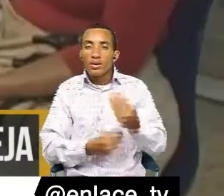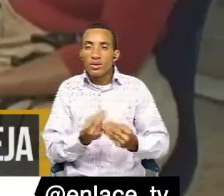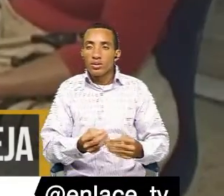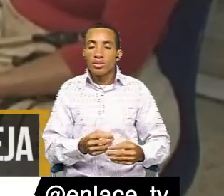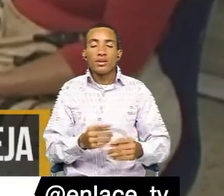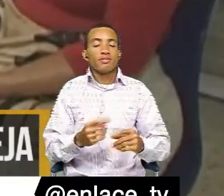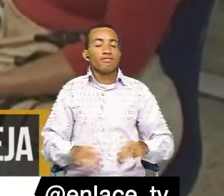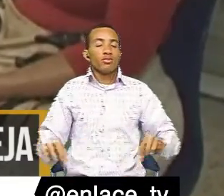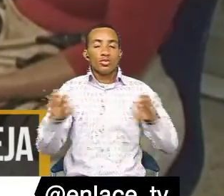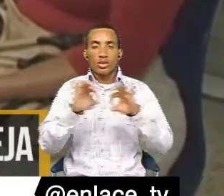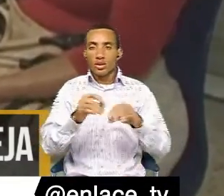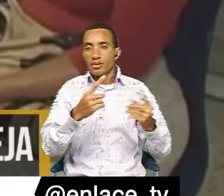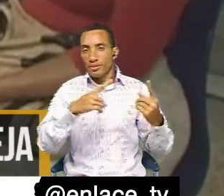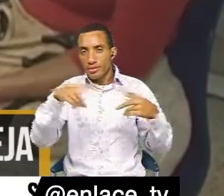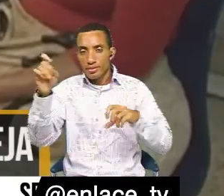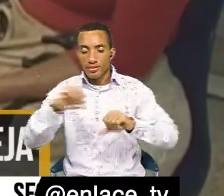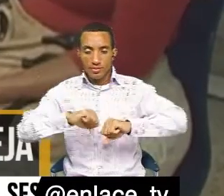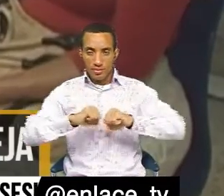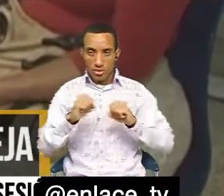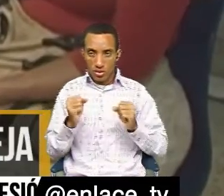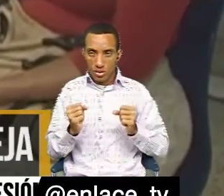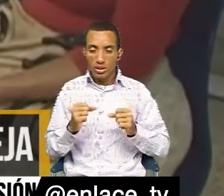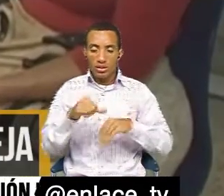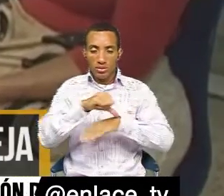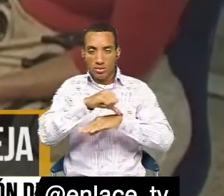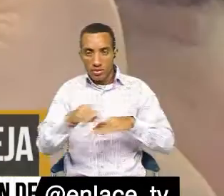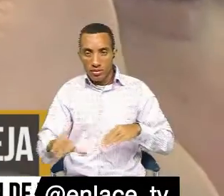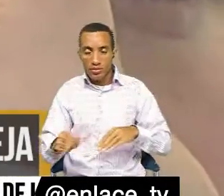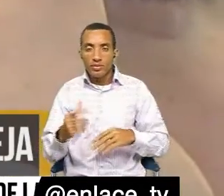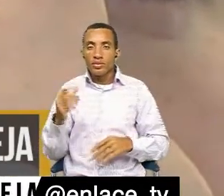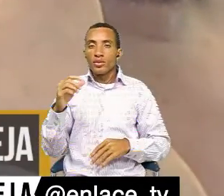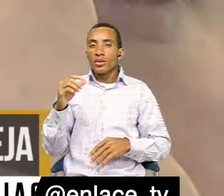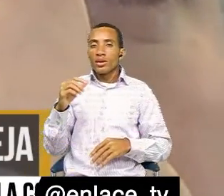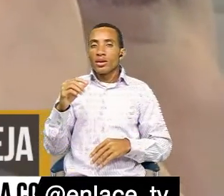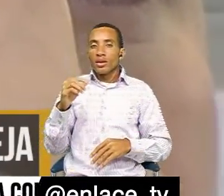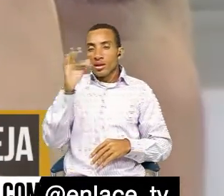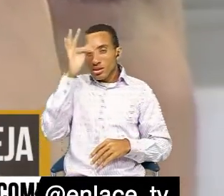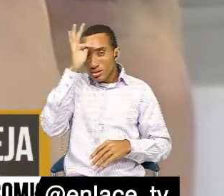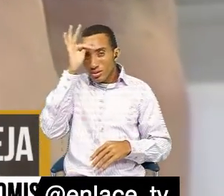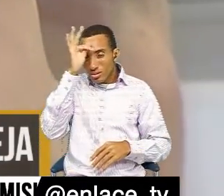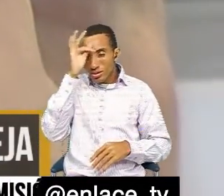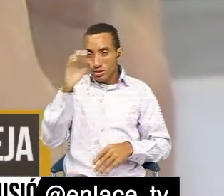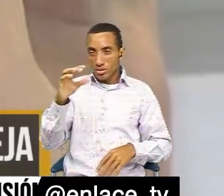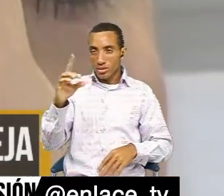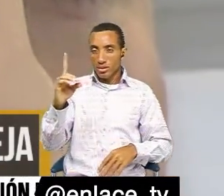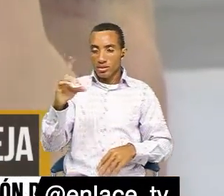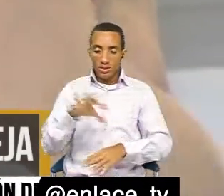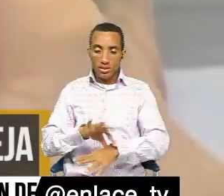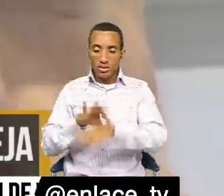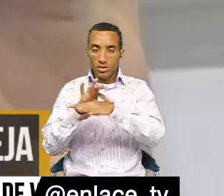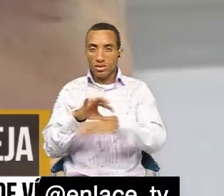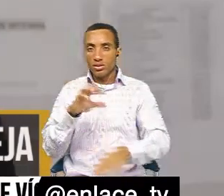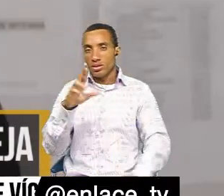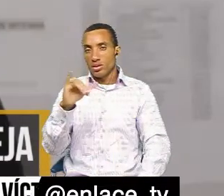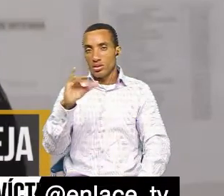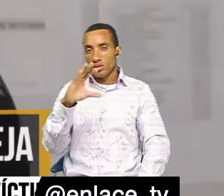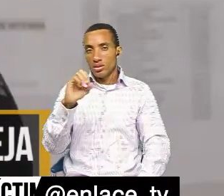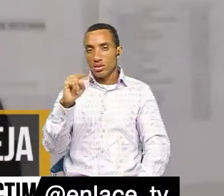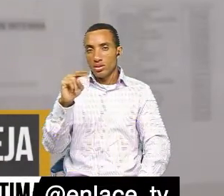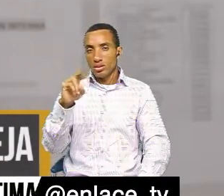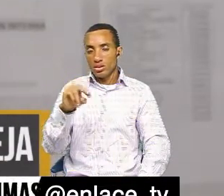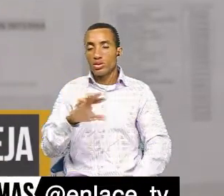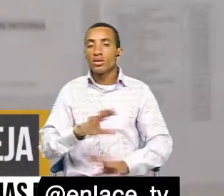se operen con una institución tan reconocida como el Centro Ocular Dr. Rincón, que tiene la máxima tecnología que existe en el mundo. Hoy tenemos el Contura Vision,